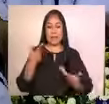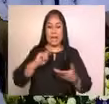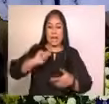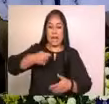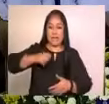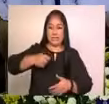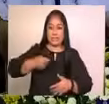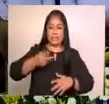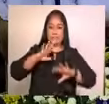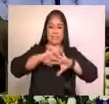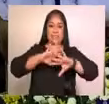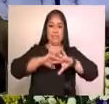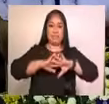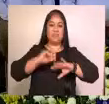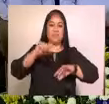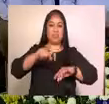significa